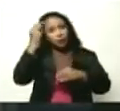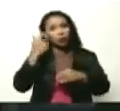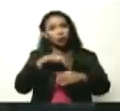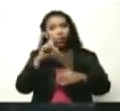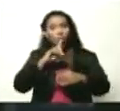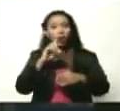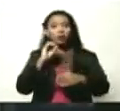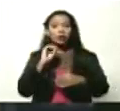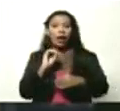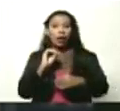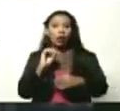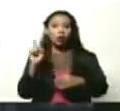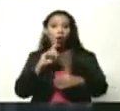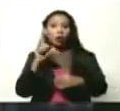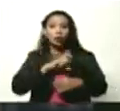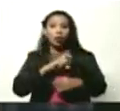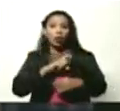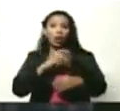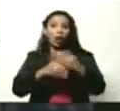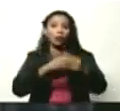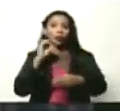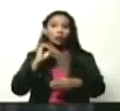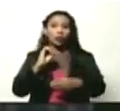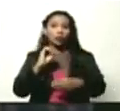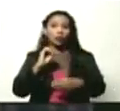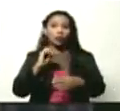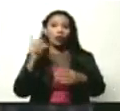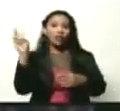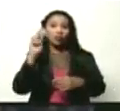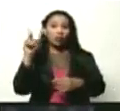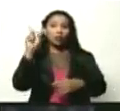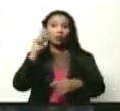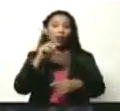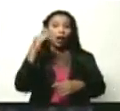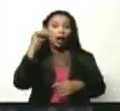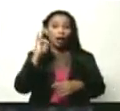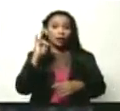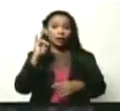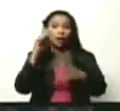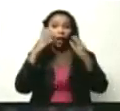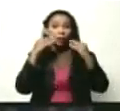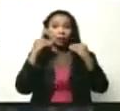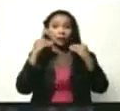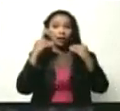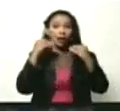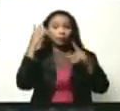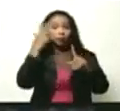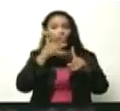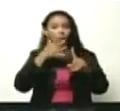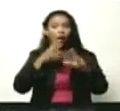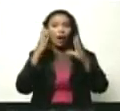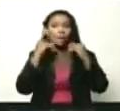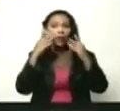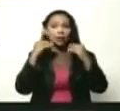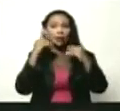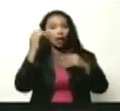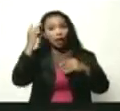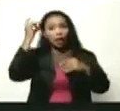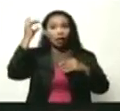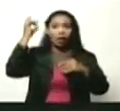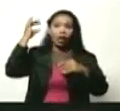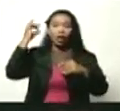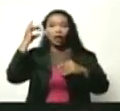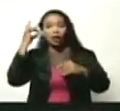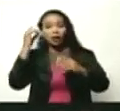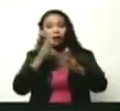cero, que no es necesario que partamos de cero, en tanto que en Venezuela también abundan las experiencias formativas, las experiencias creativas, la